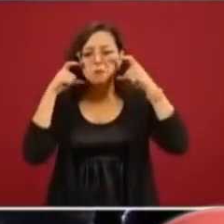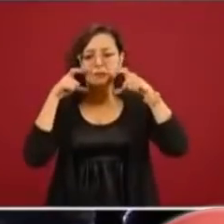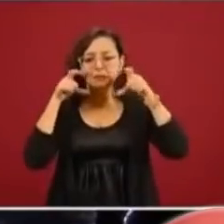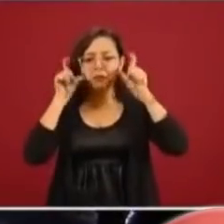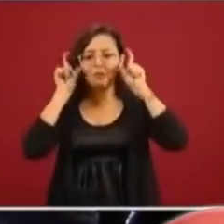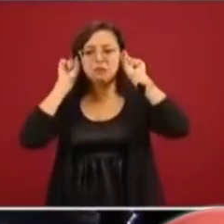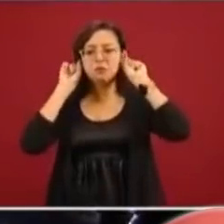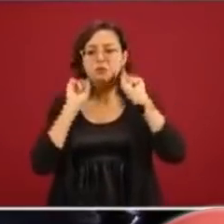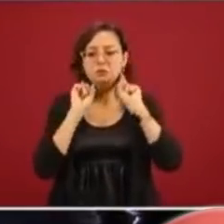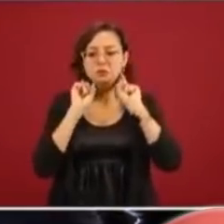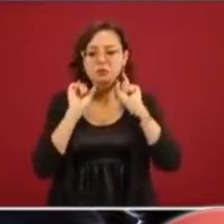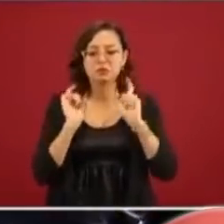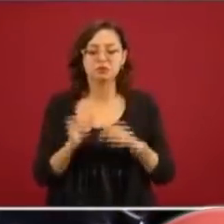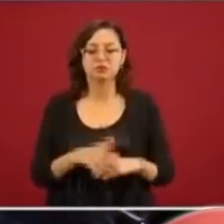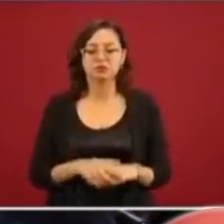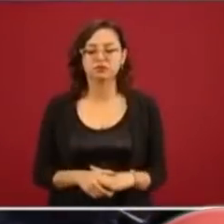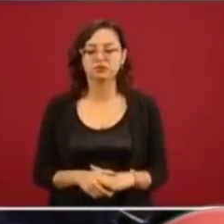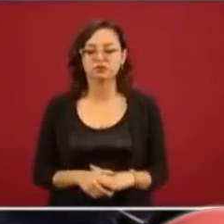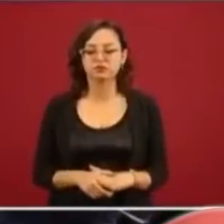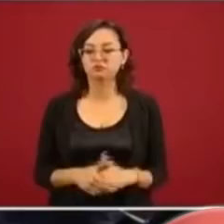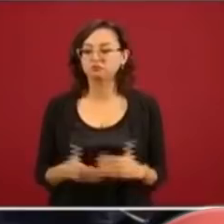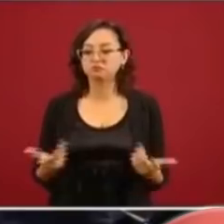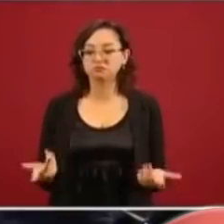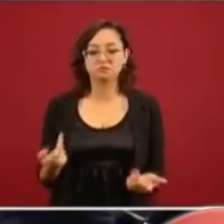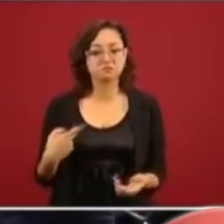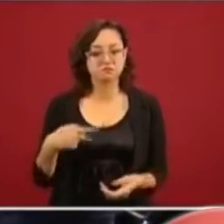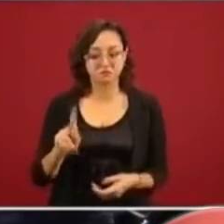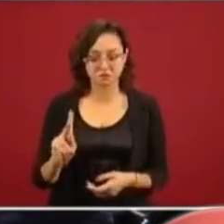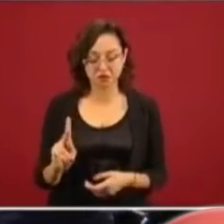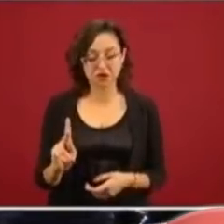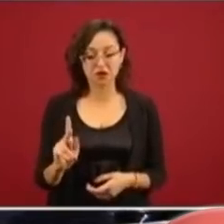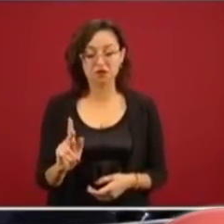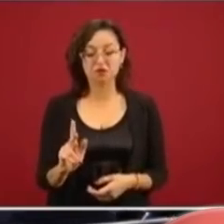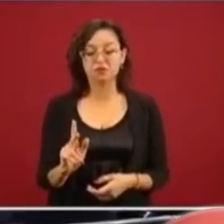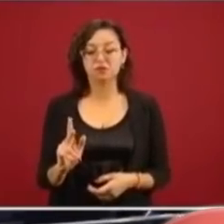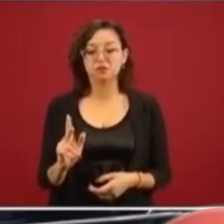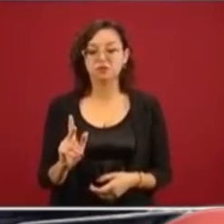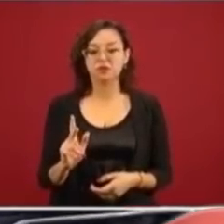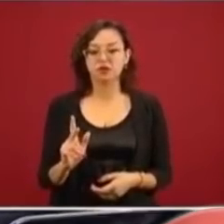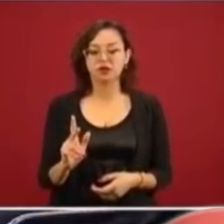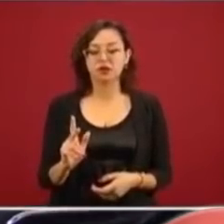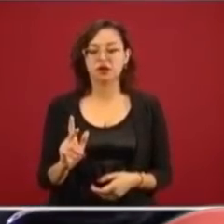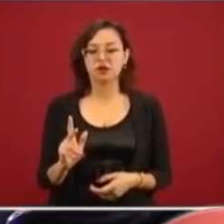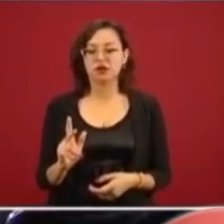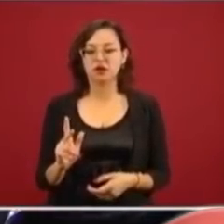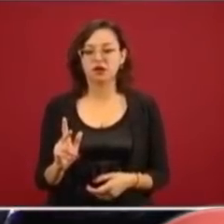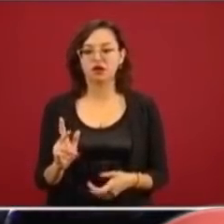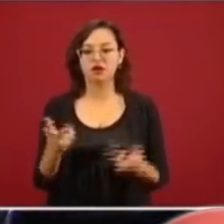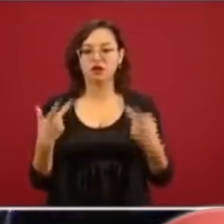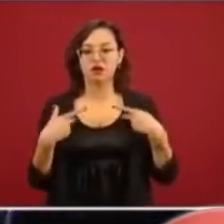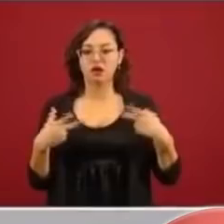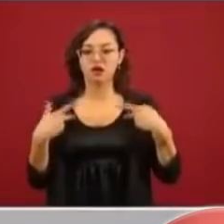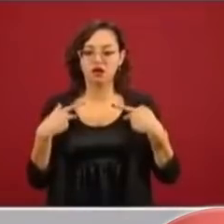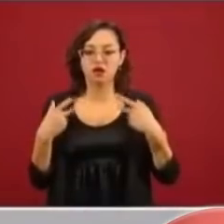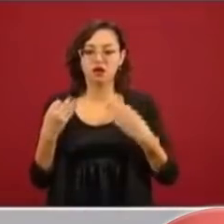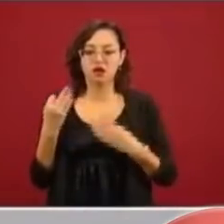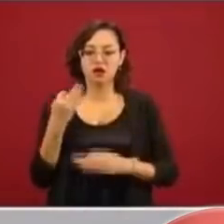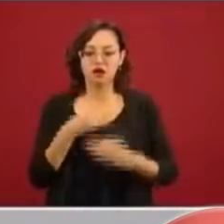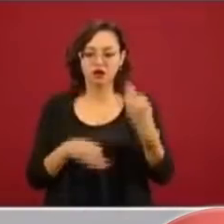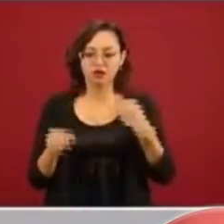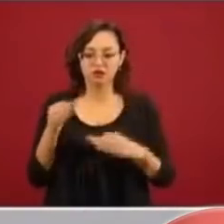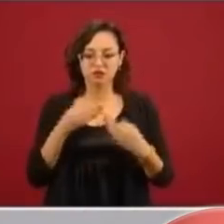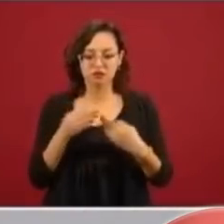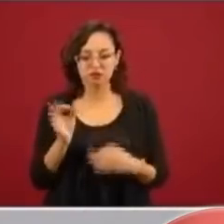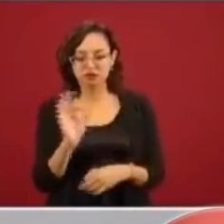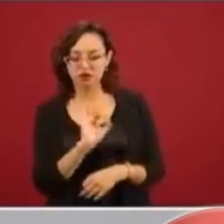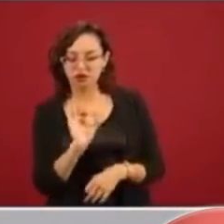cuidados sin limitar en que se nos olviden a todo el personal, al mismo